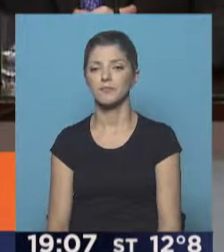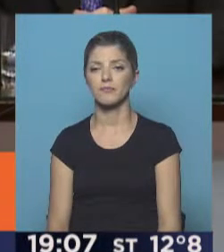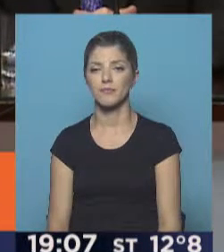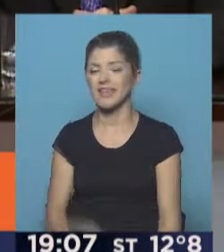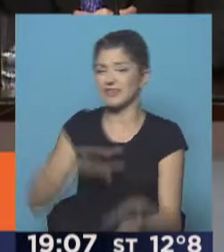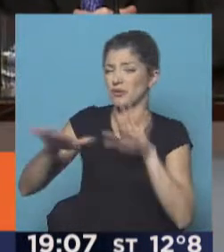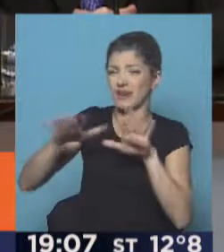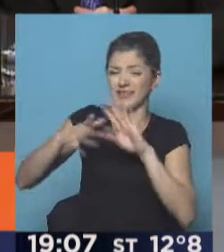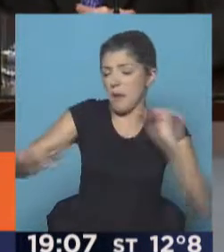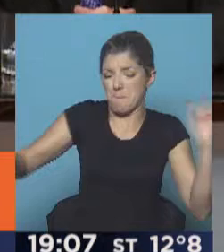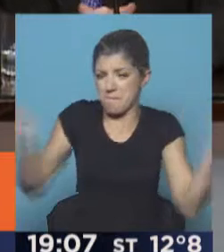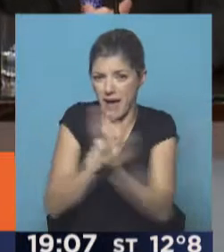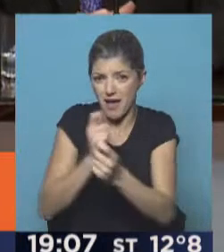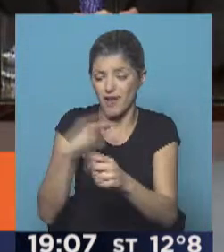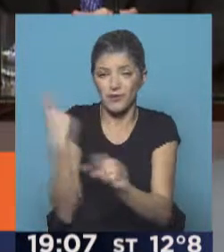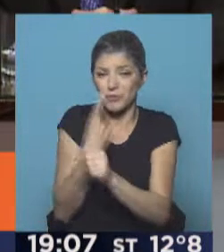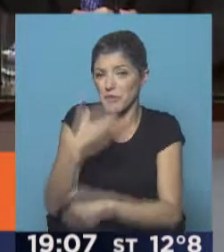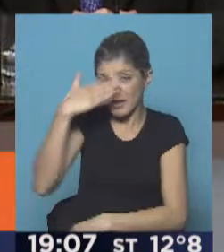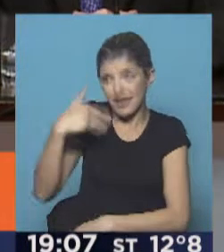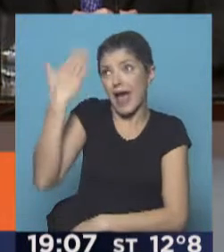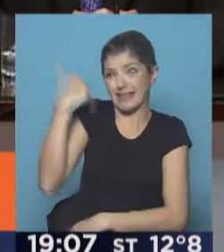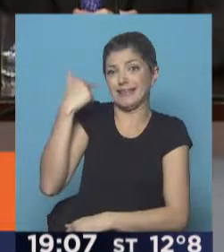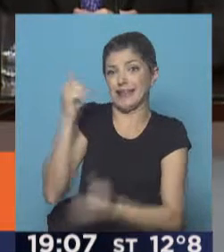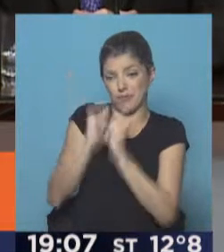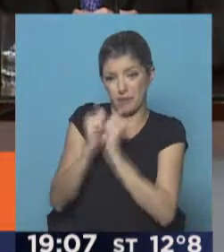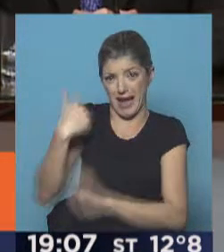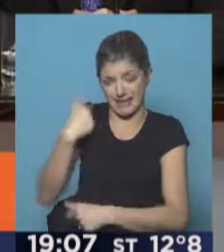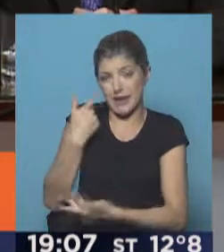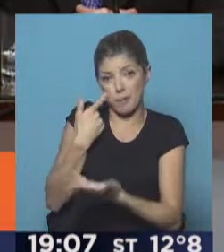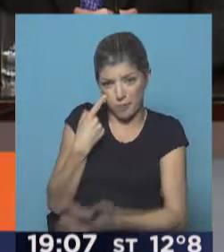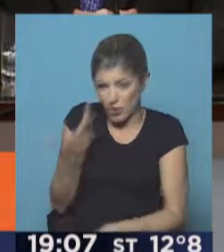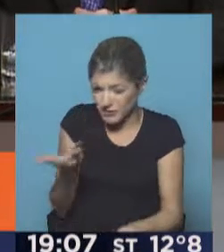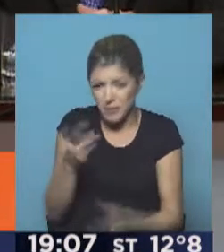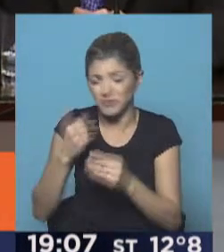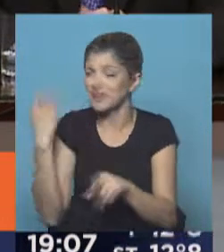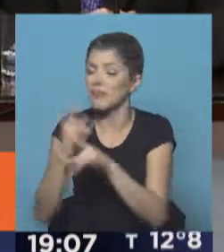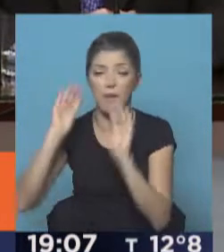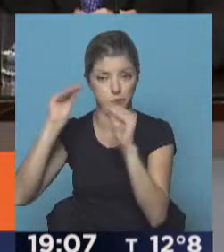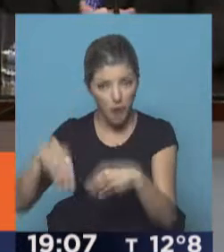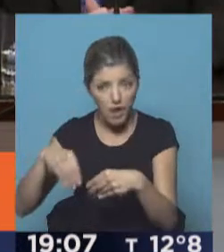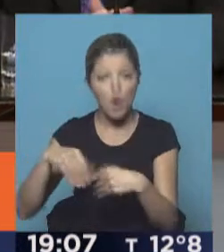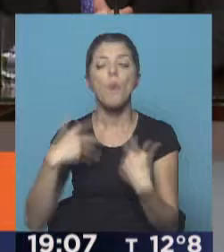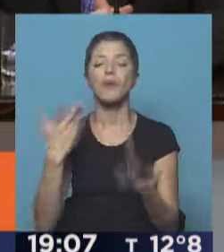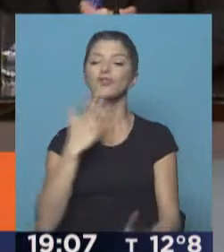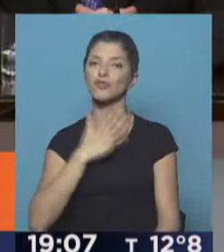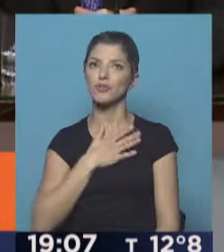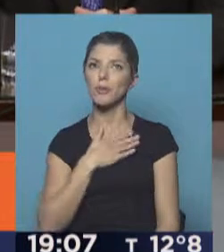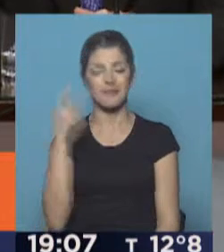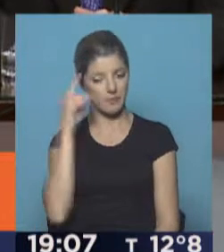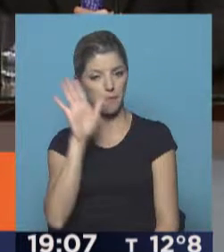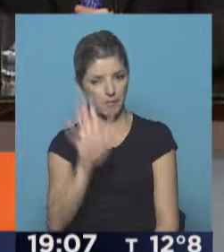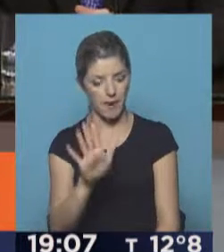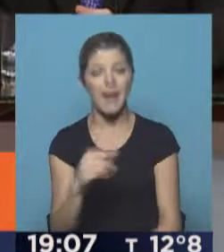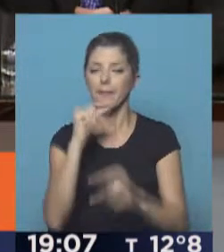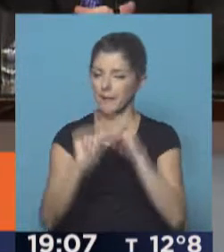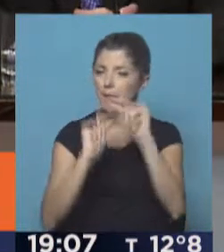ortodoxos no han sido positivos en la historia argentina. El camino que hemos elegido es un camino justamente de gradualidad, porque estamos bajando el déficit